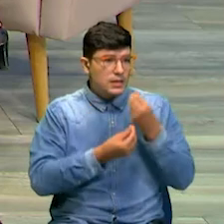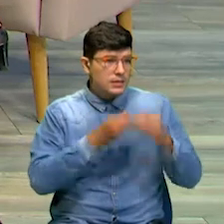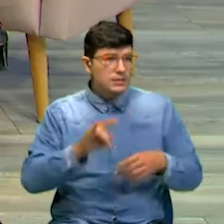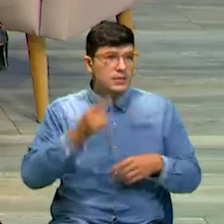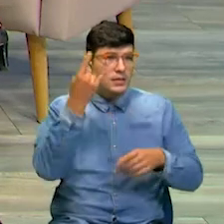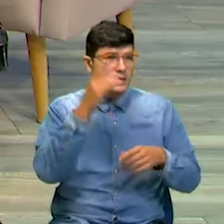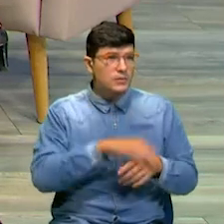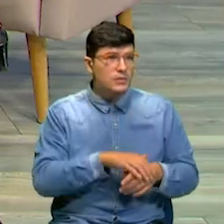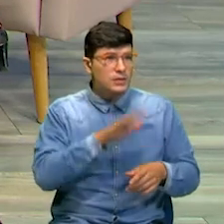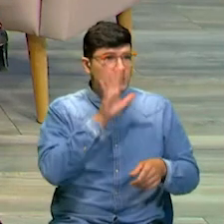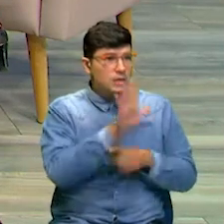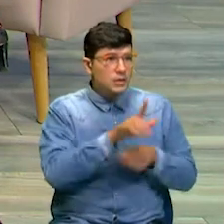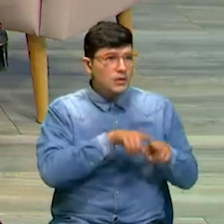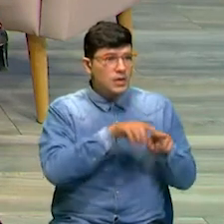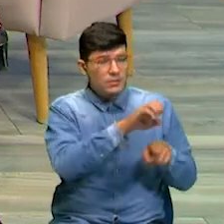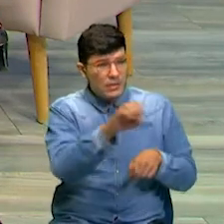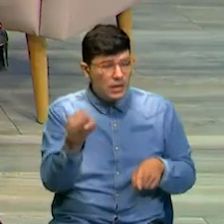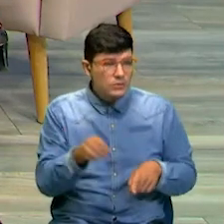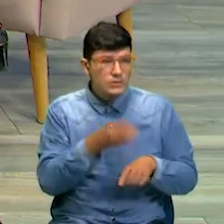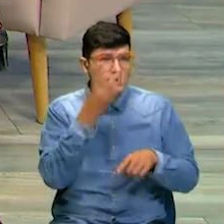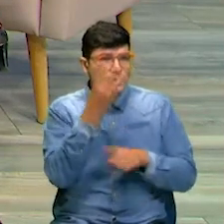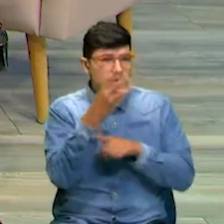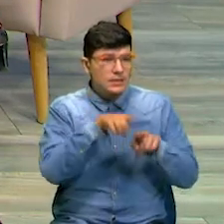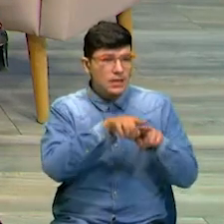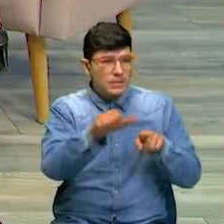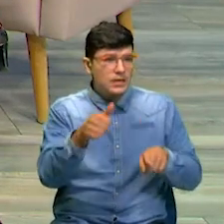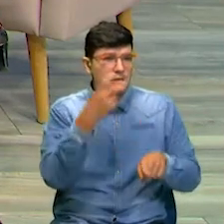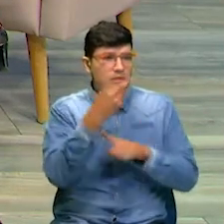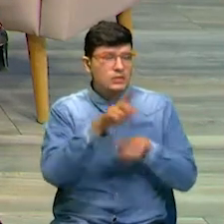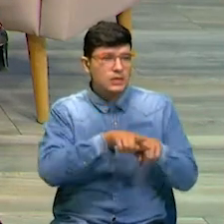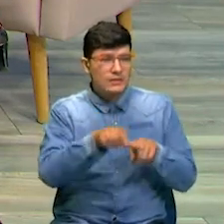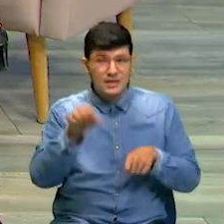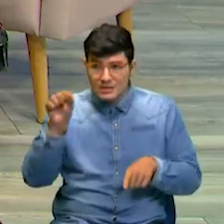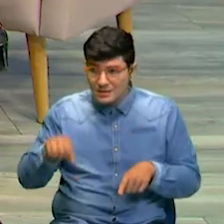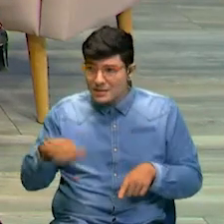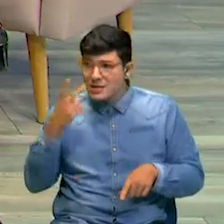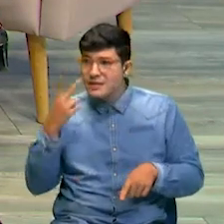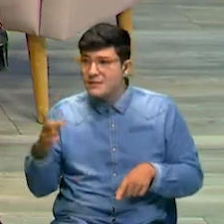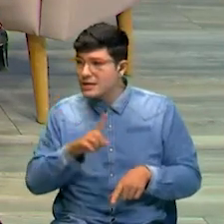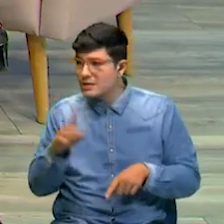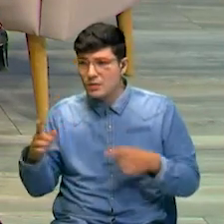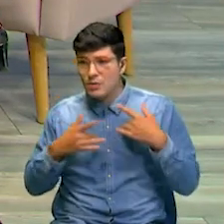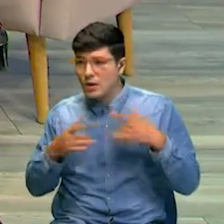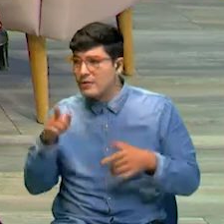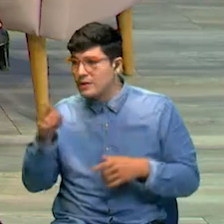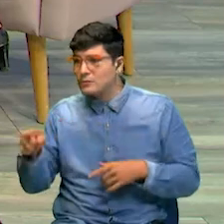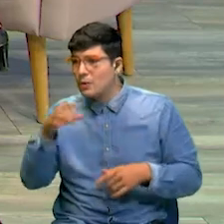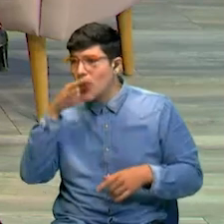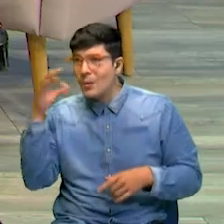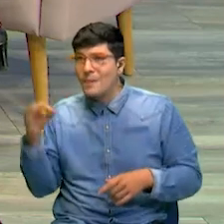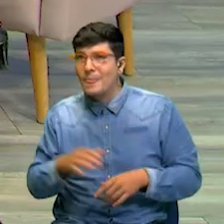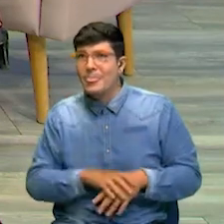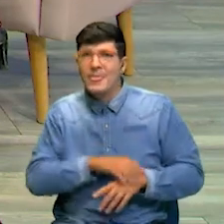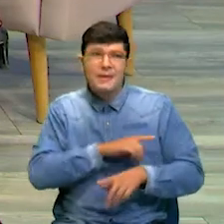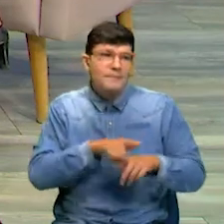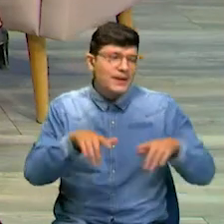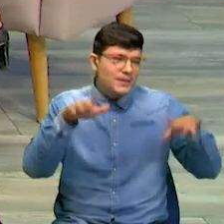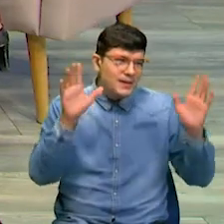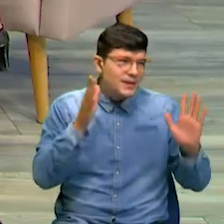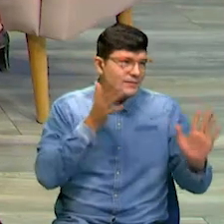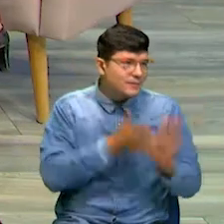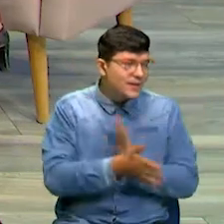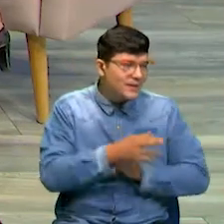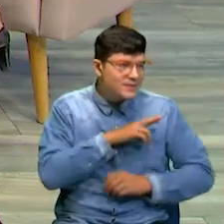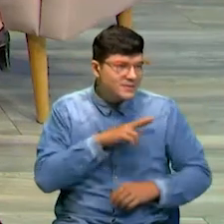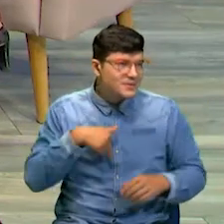hermanos, cinco hermanas, cinco, tres hermanas, dos hermanas. ¿Y sí ve que los que no colaboran son los hombres? No, pero eso es da coyuntural. Yo creo que si nos